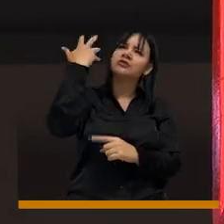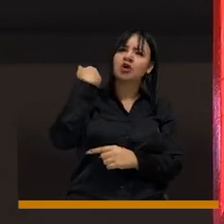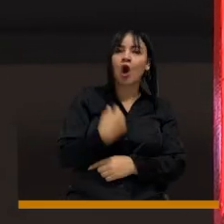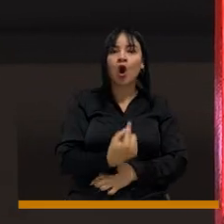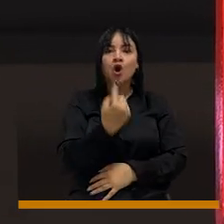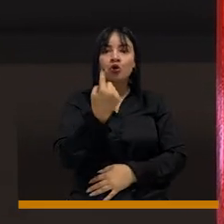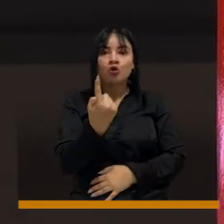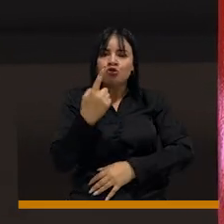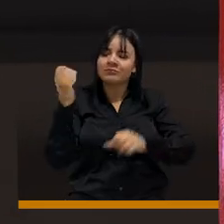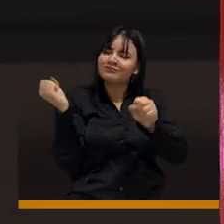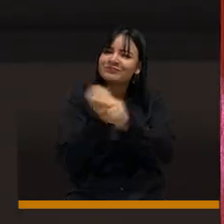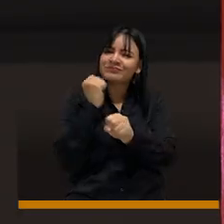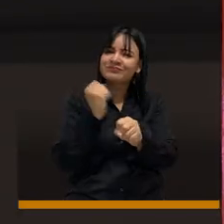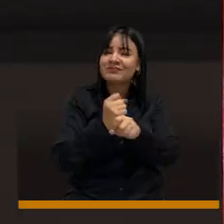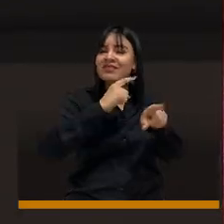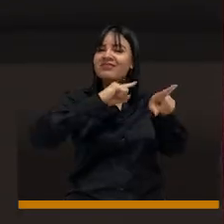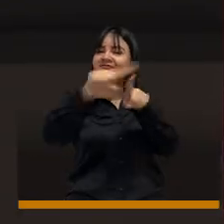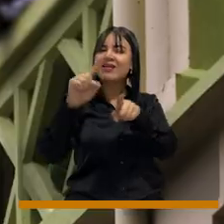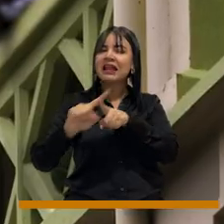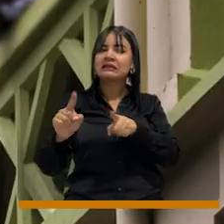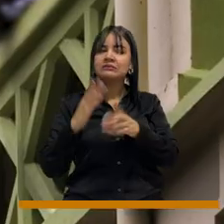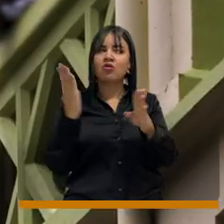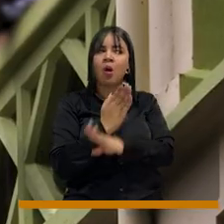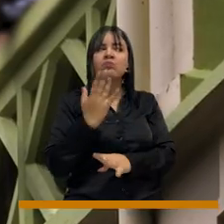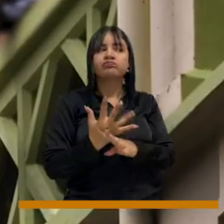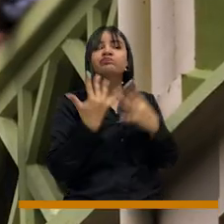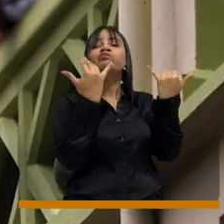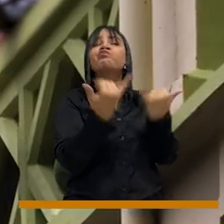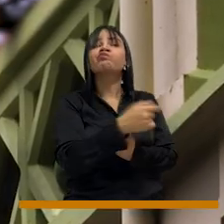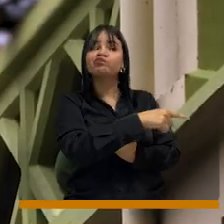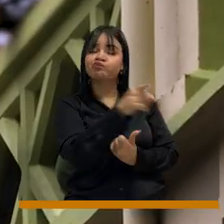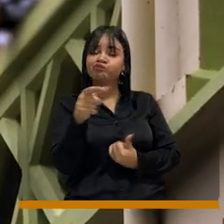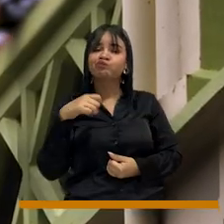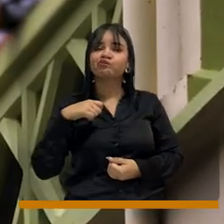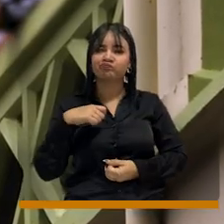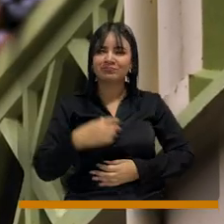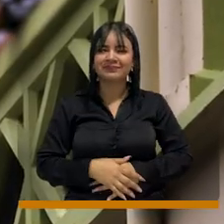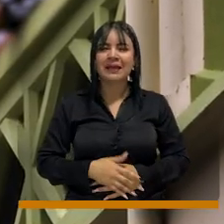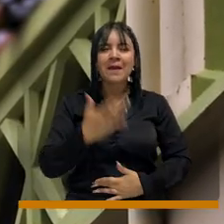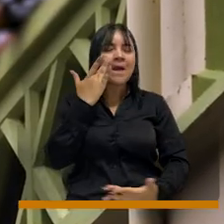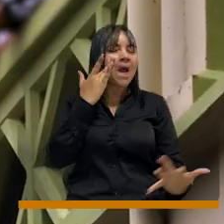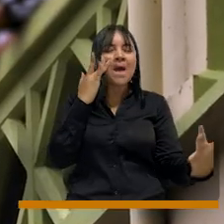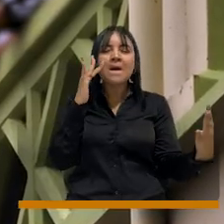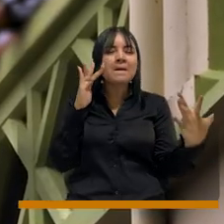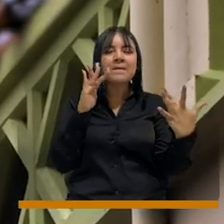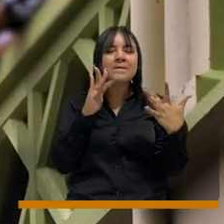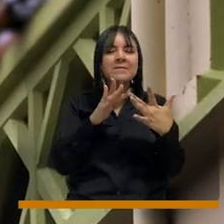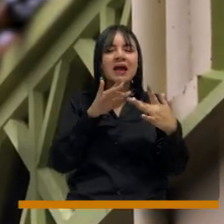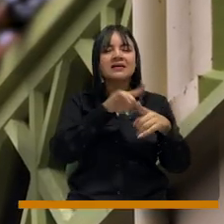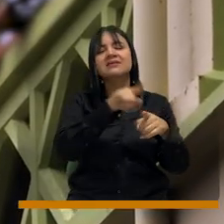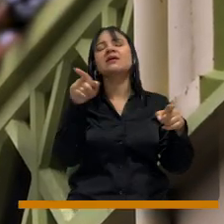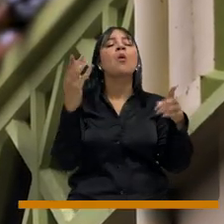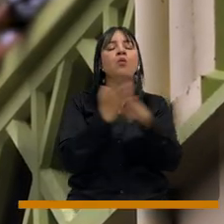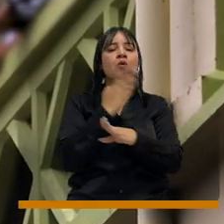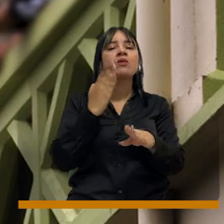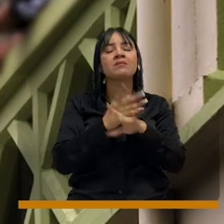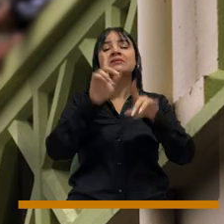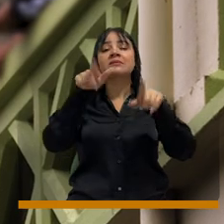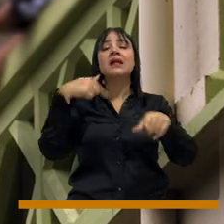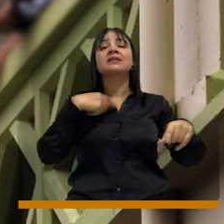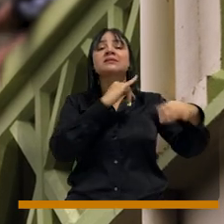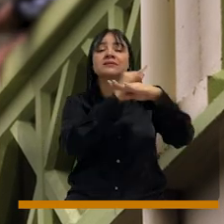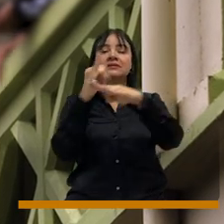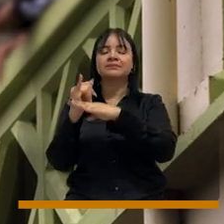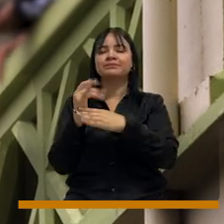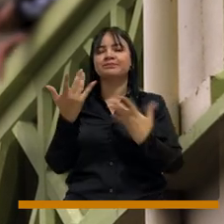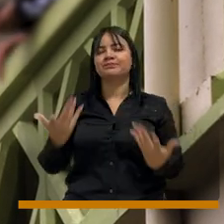ejemplo la semana pasada Tuvimos una donde trabajamos las diferentes problemáticas que vive la familia hoy y va muy relacionado con precisamente las problemáticas